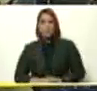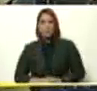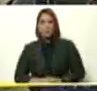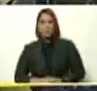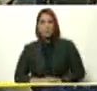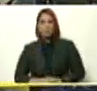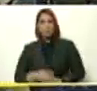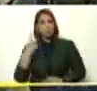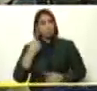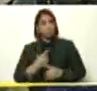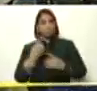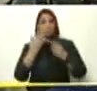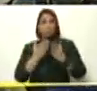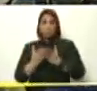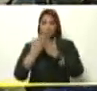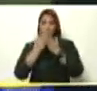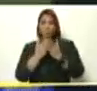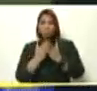hay que estudiar.